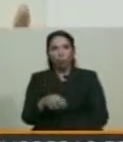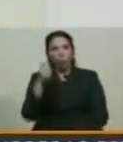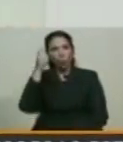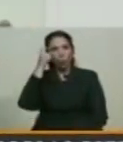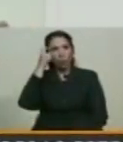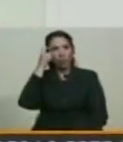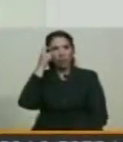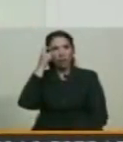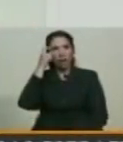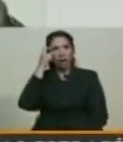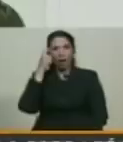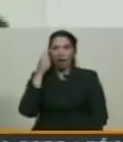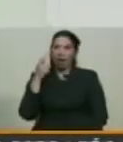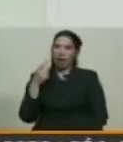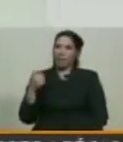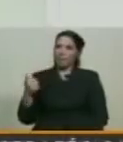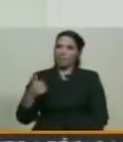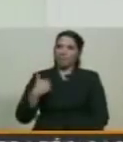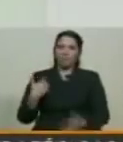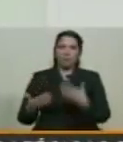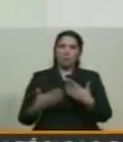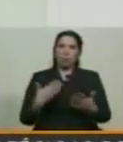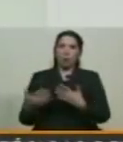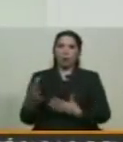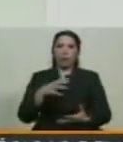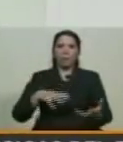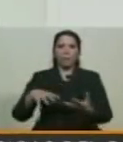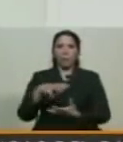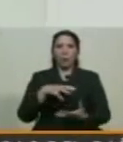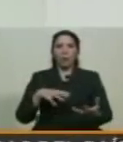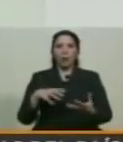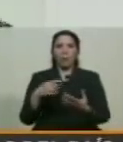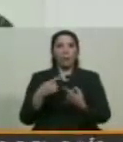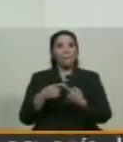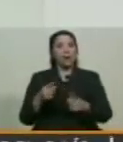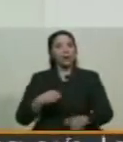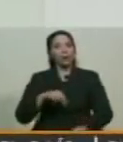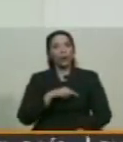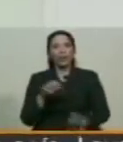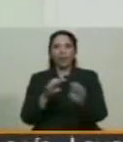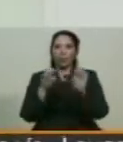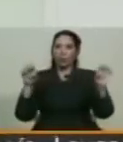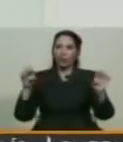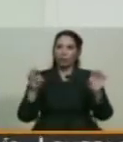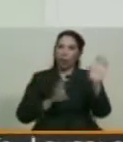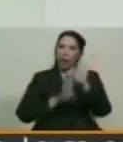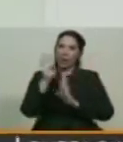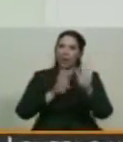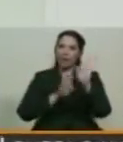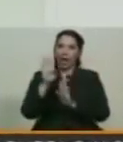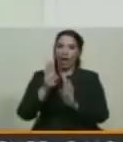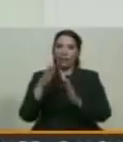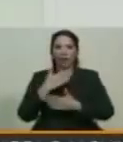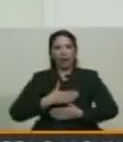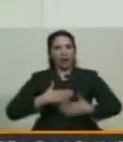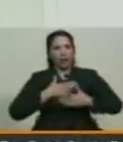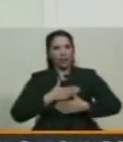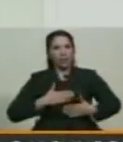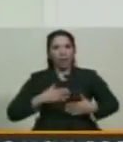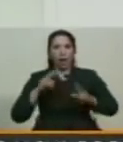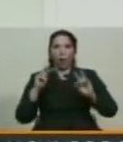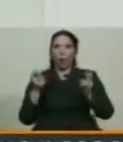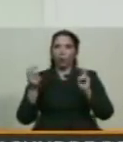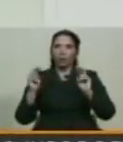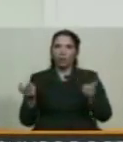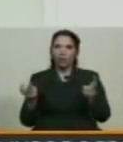las adversidades, para que nuestra educación cada día sea elevada en calidad, en contenido y